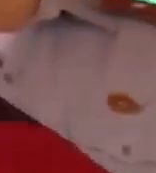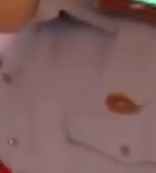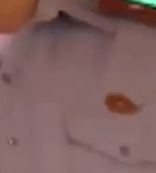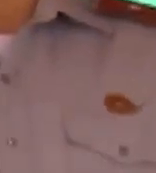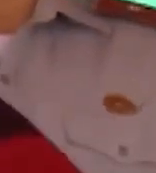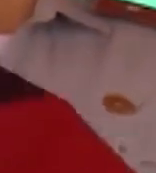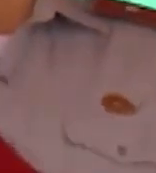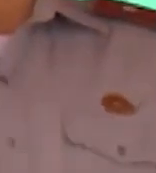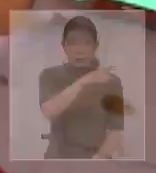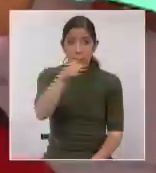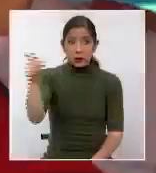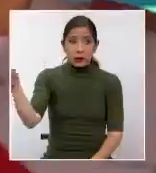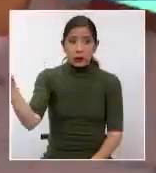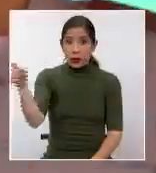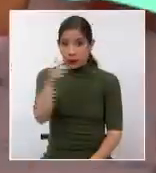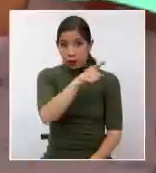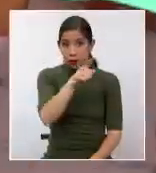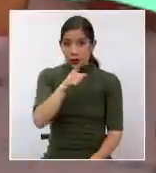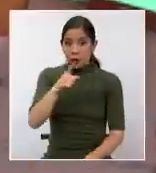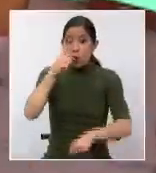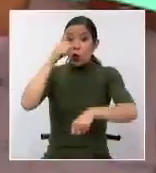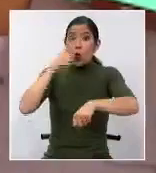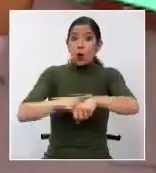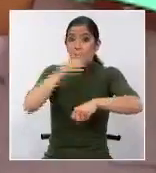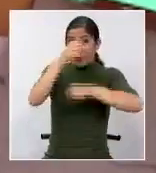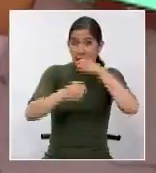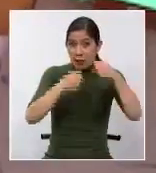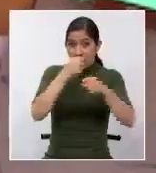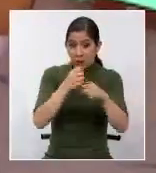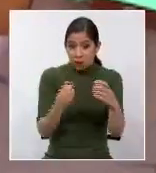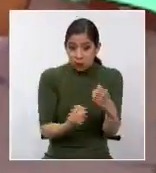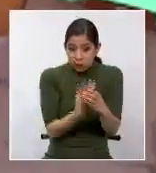Ustedes ya no van a producir una vez al año nomás,